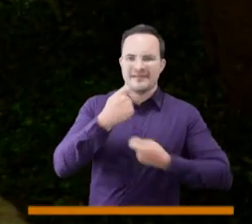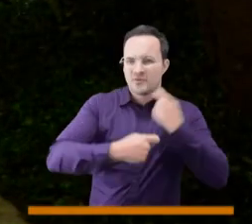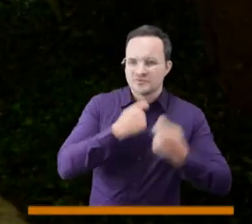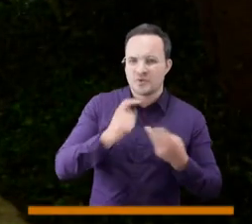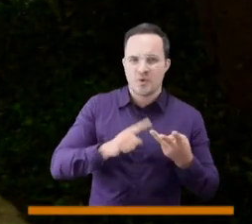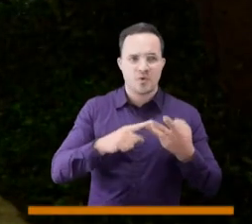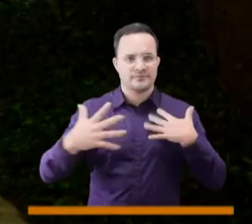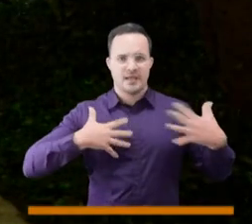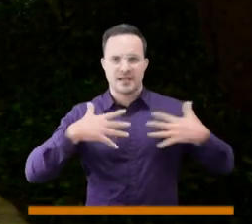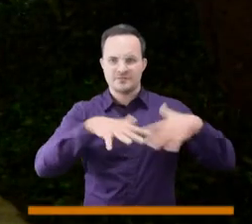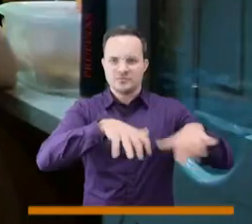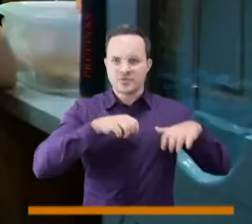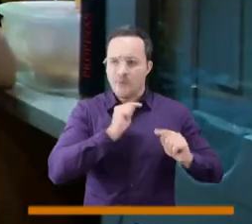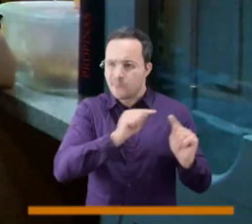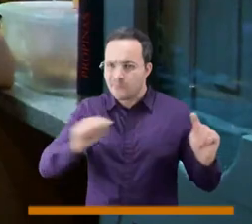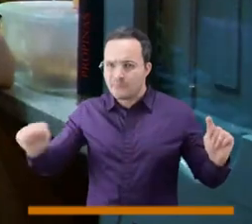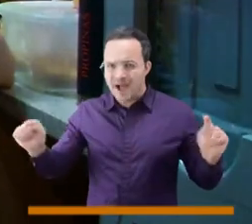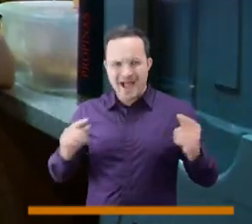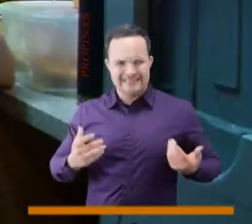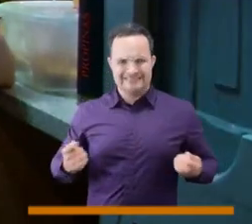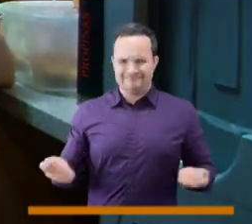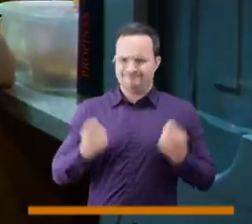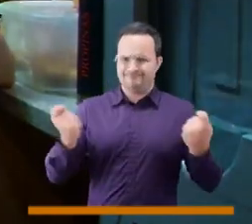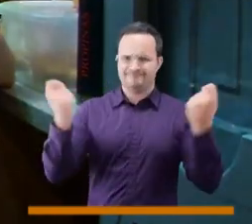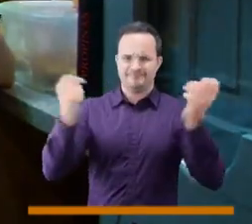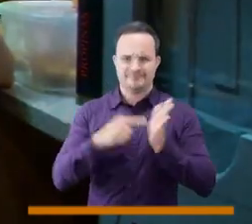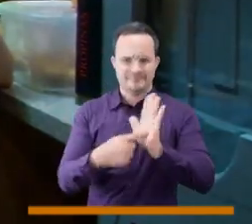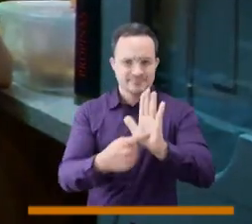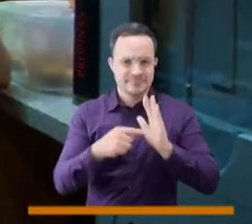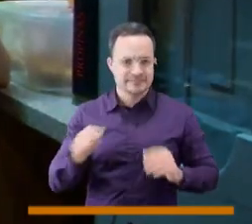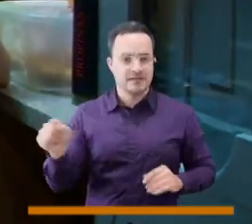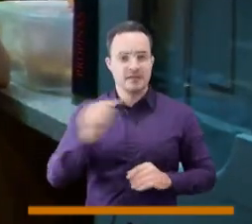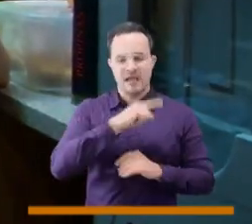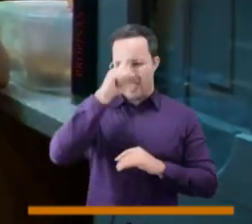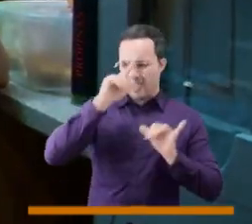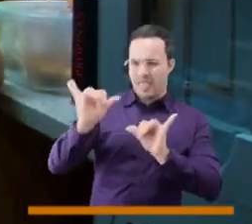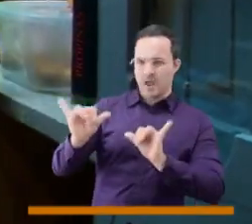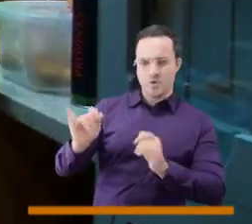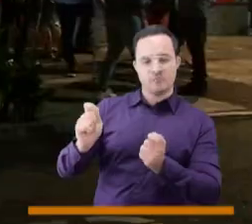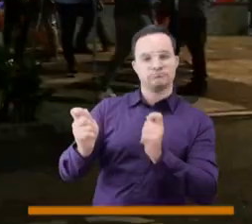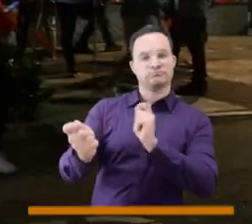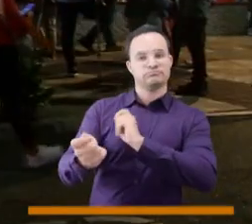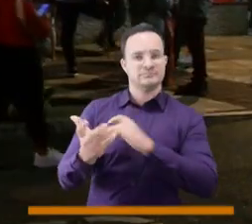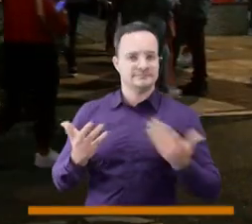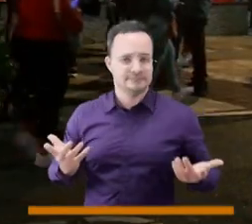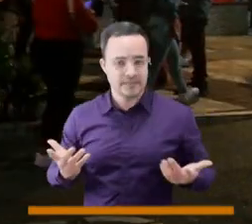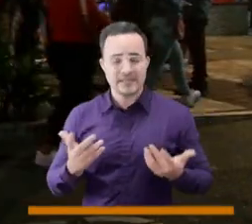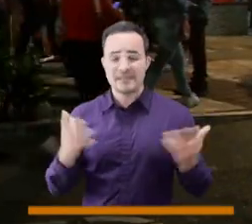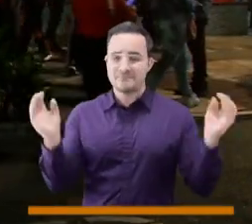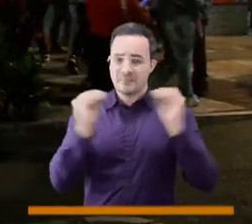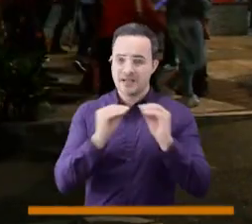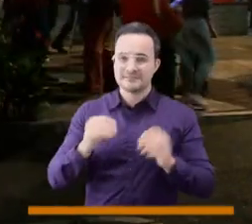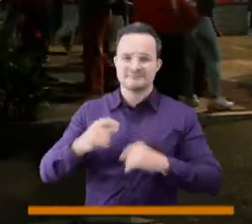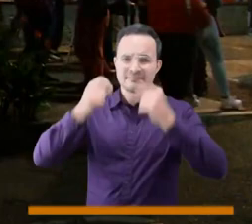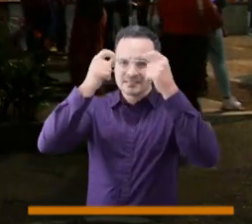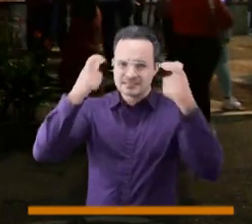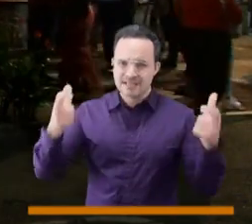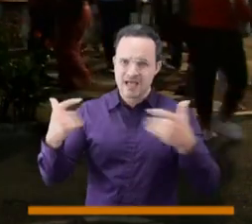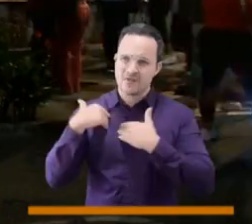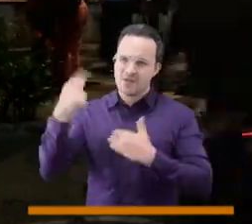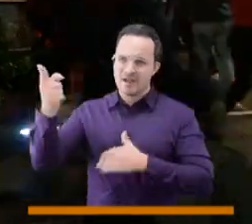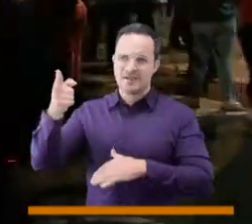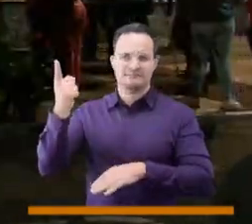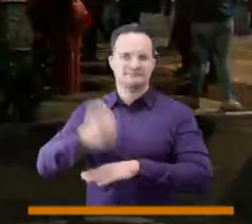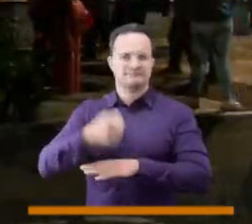trabajar con la comunidad. Y también hay otra cosa que me parece muy importante, y es que la autoridad sea el Estado. Quitarle el centro a algunos